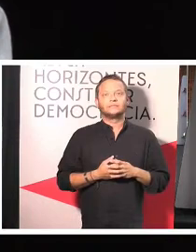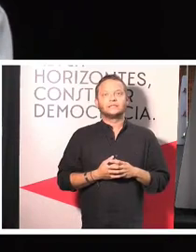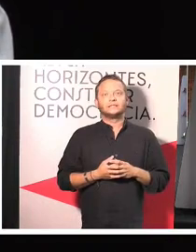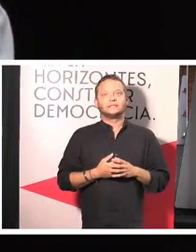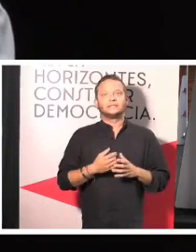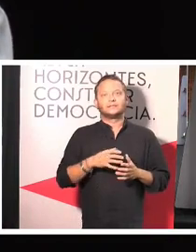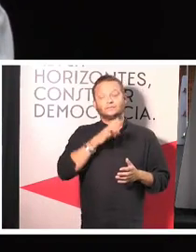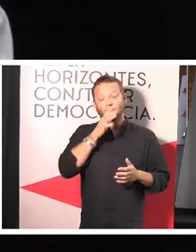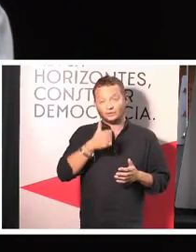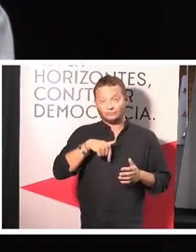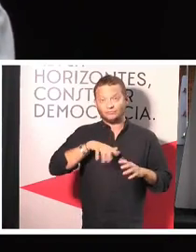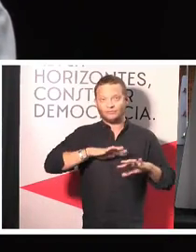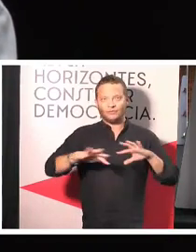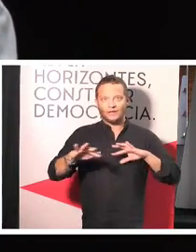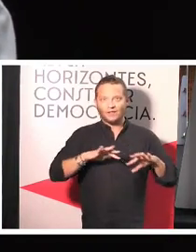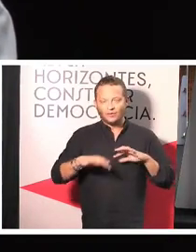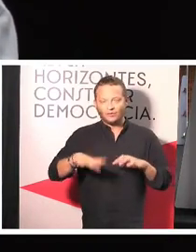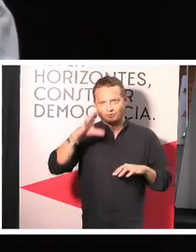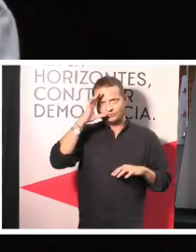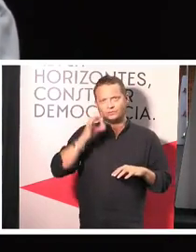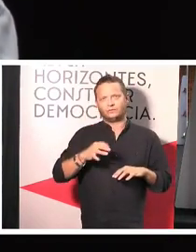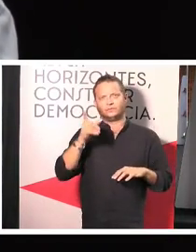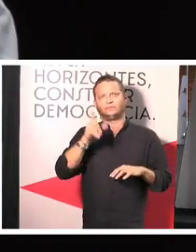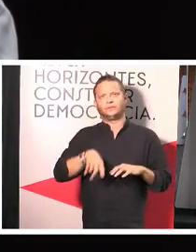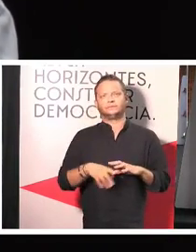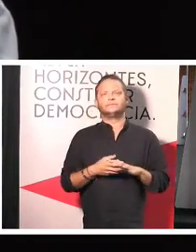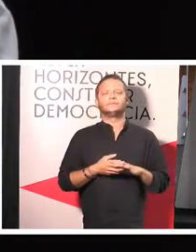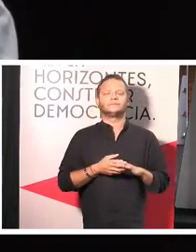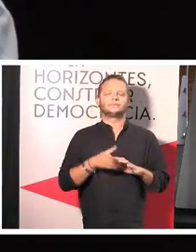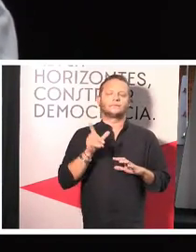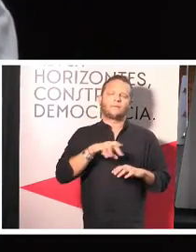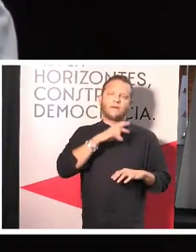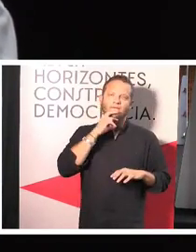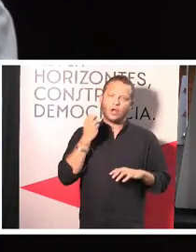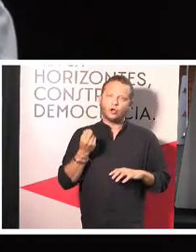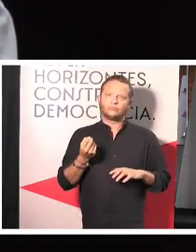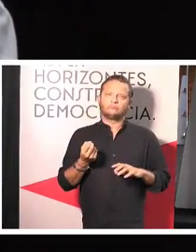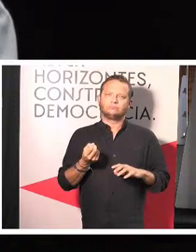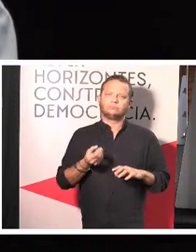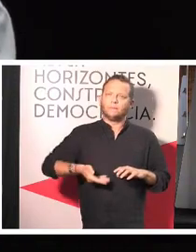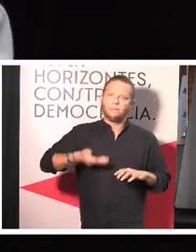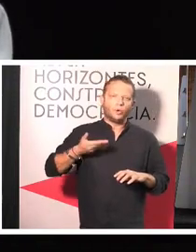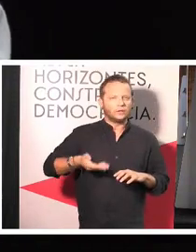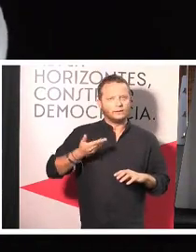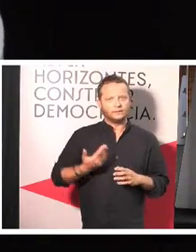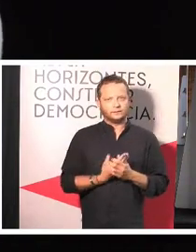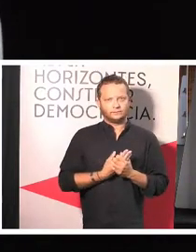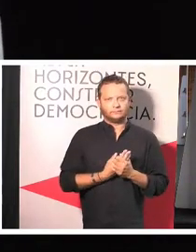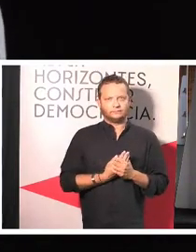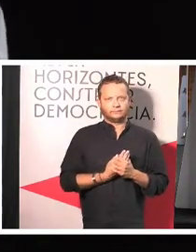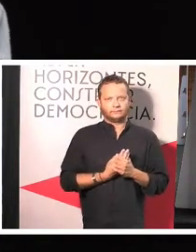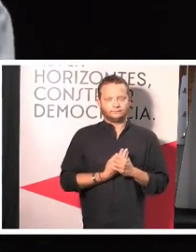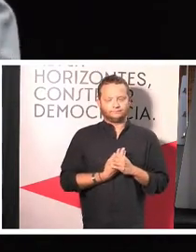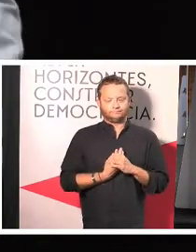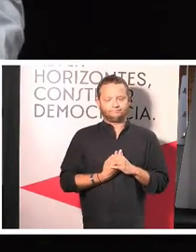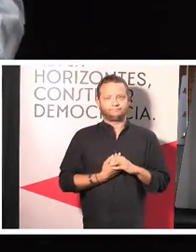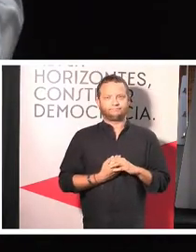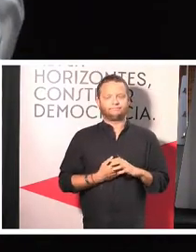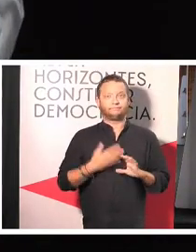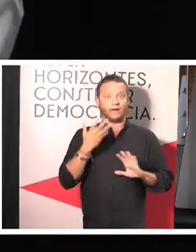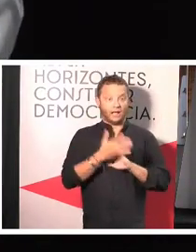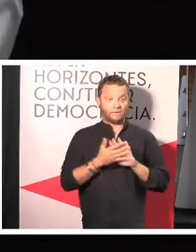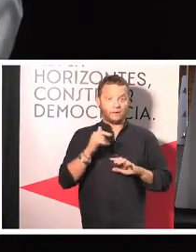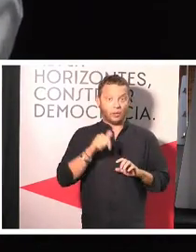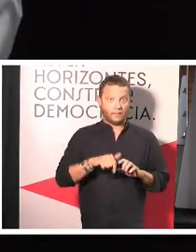por lo tanto, digamos, esa movilización yo creo que ha tenido también un valor simbólico muy, muy importante. Bien, pero hablando de